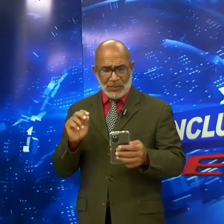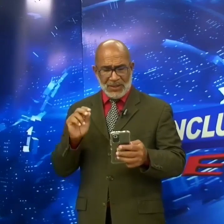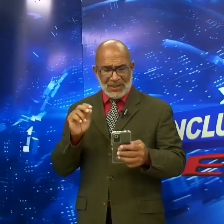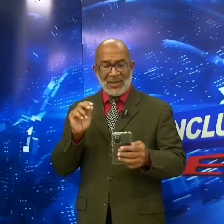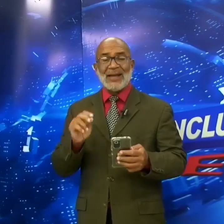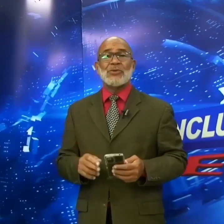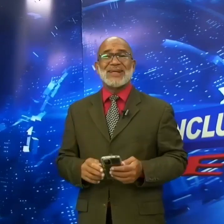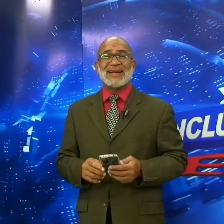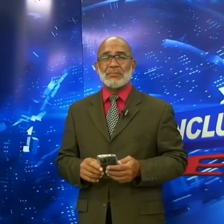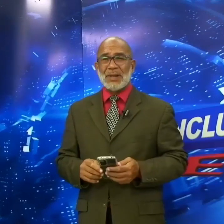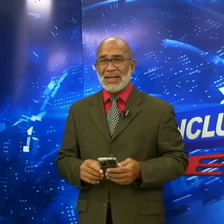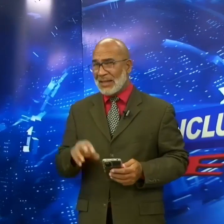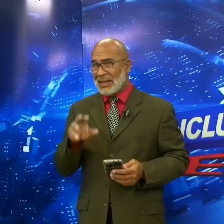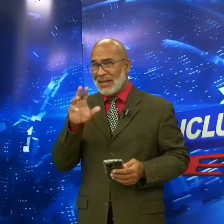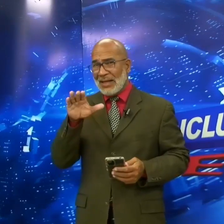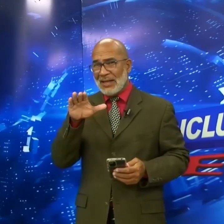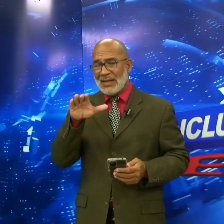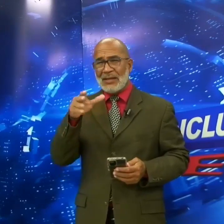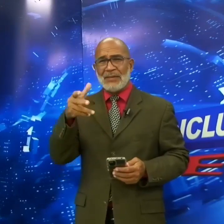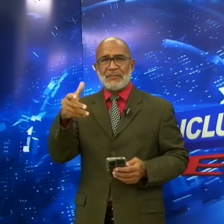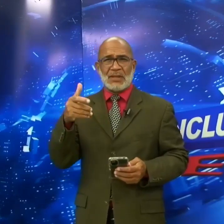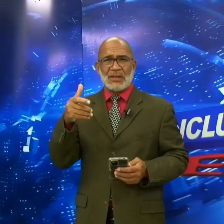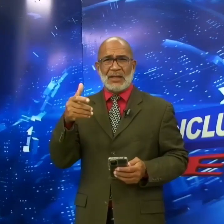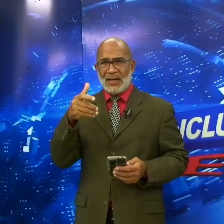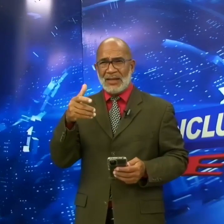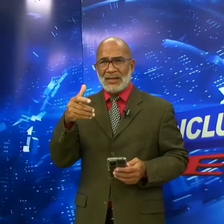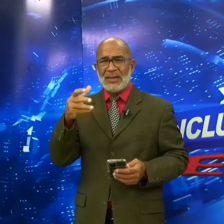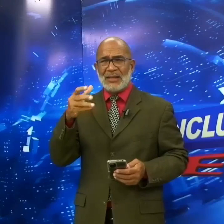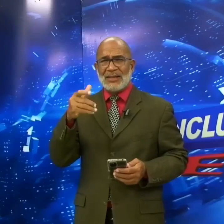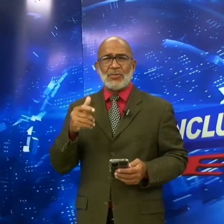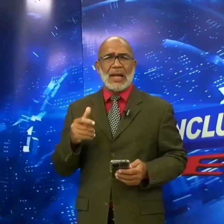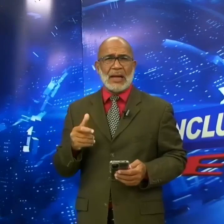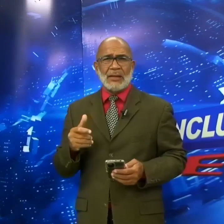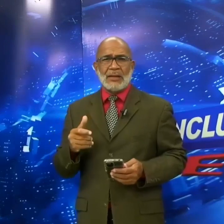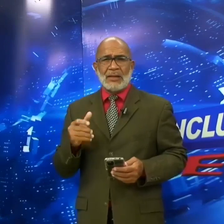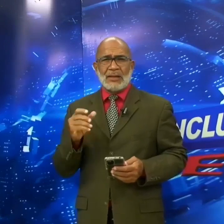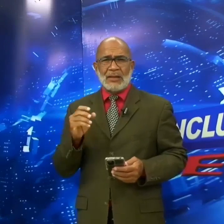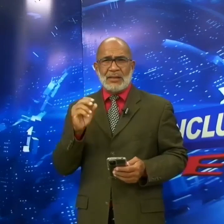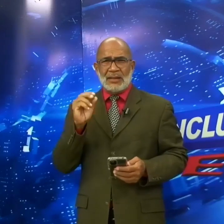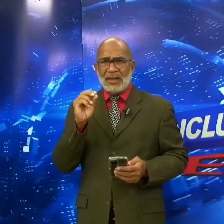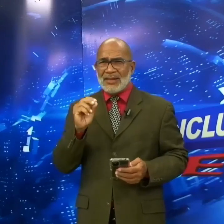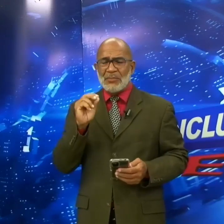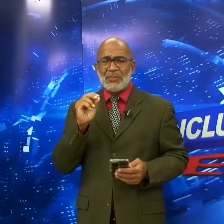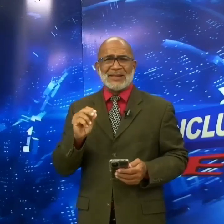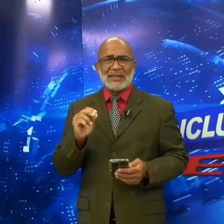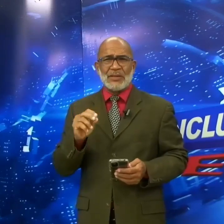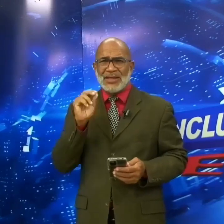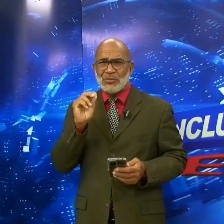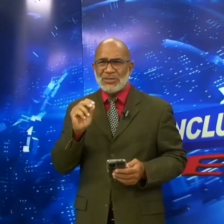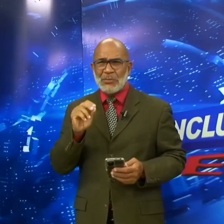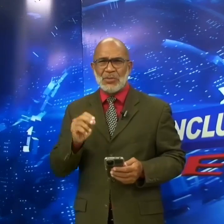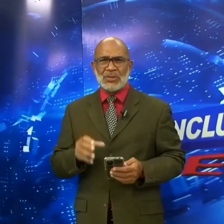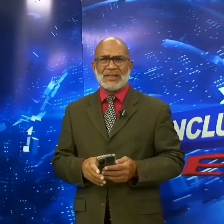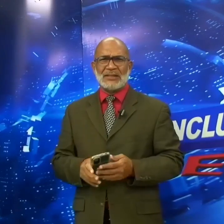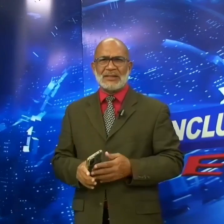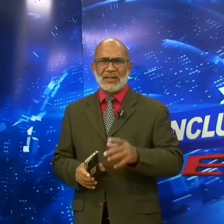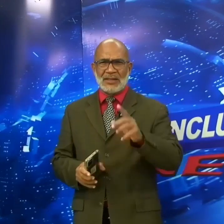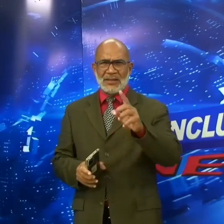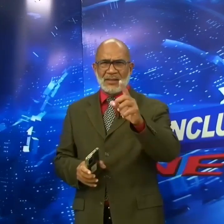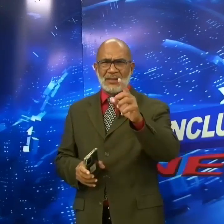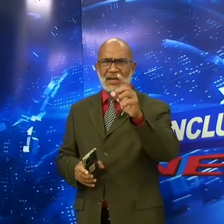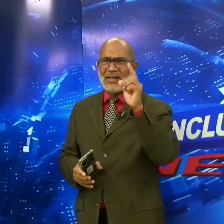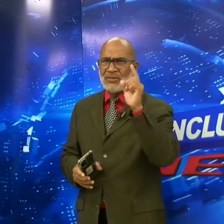tope del gasto de campaña en la ley electoral y la ley de partido, y esto es importante,